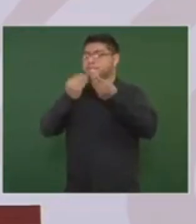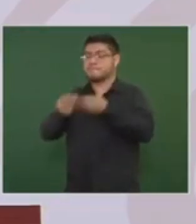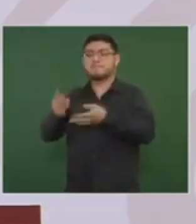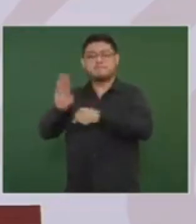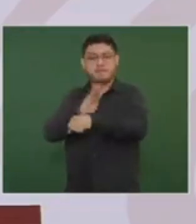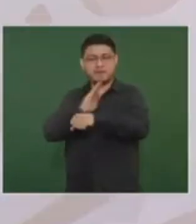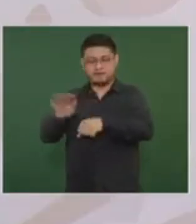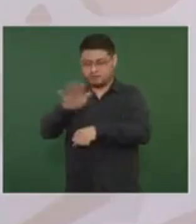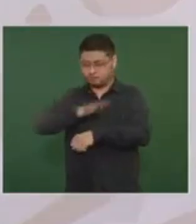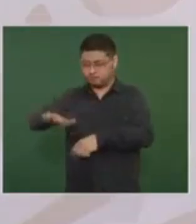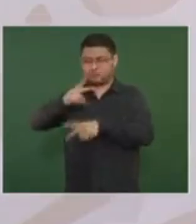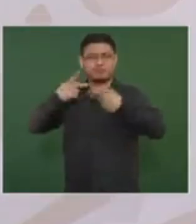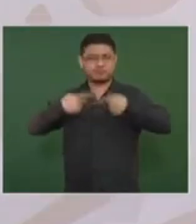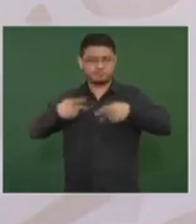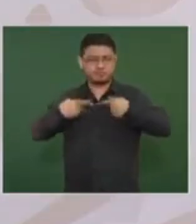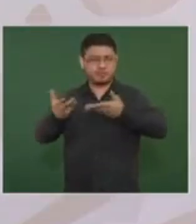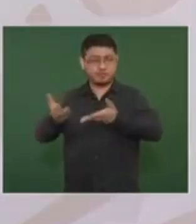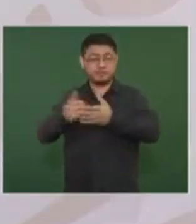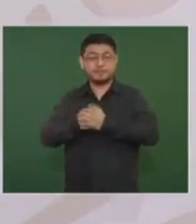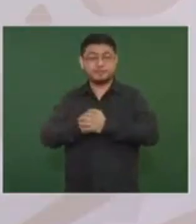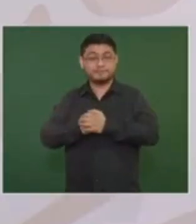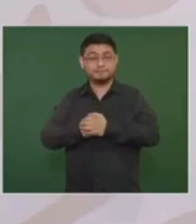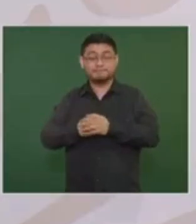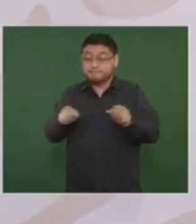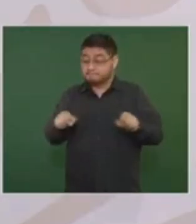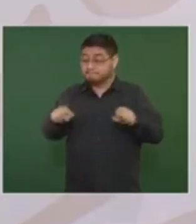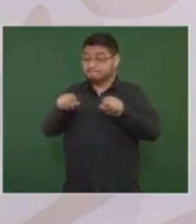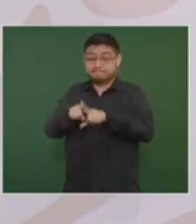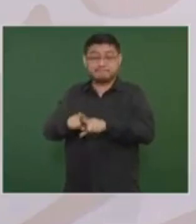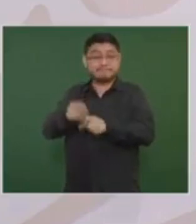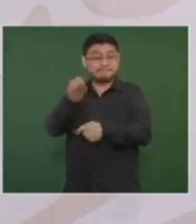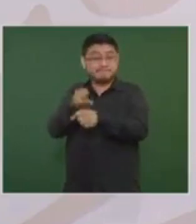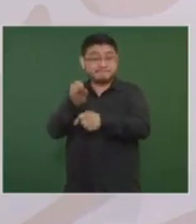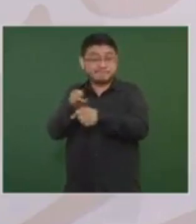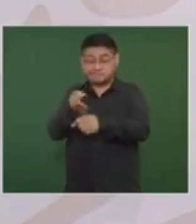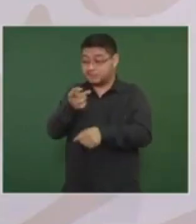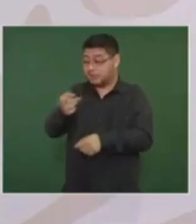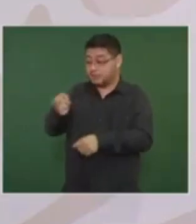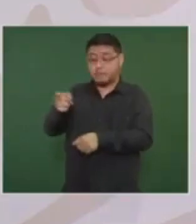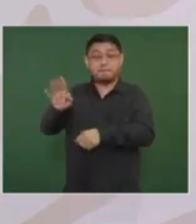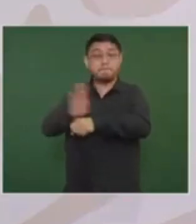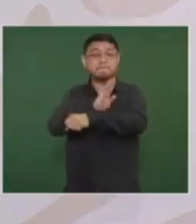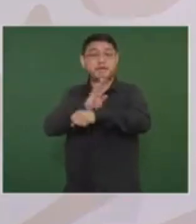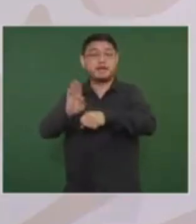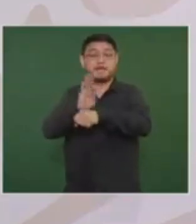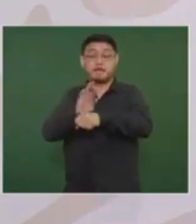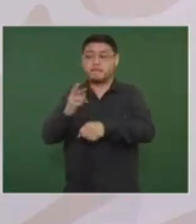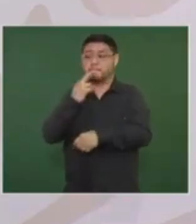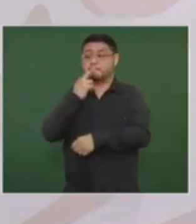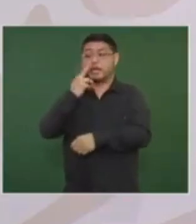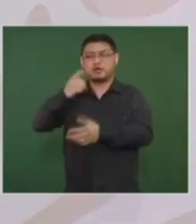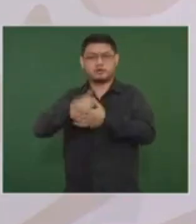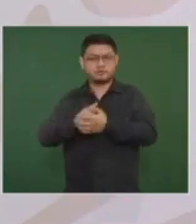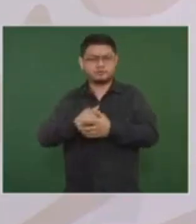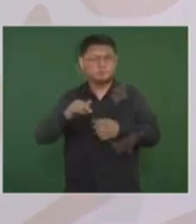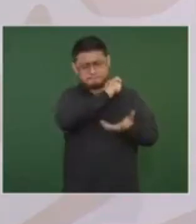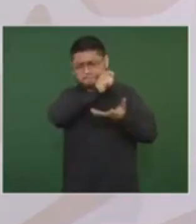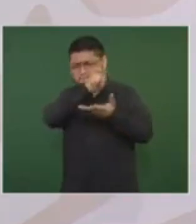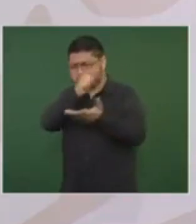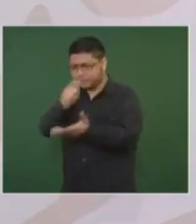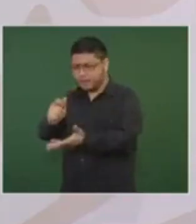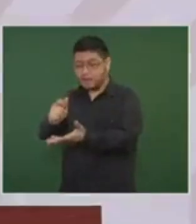tiempo han sido los más beneficiados por la inversión pública